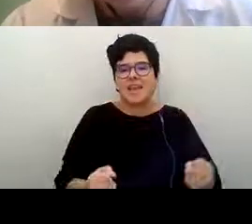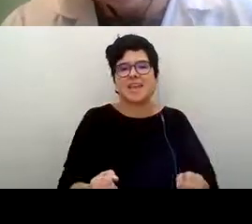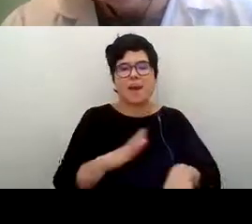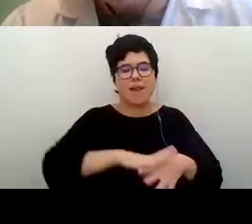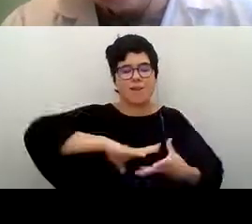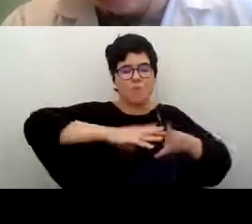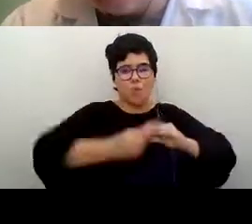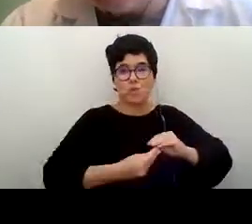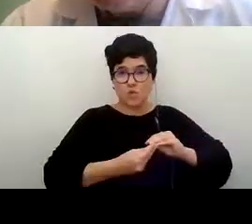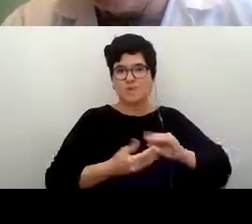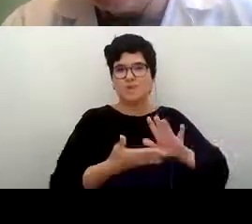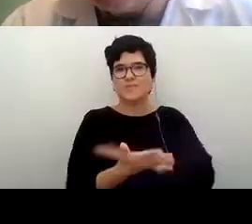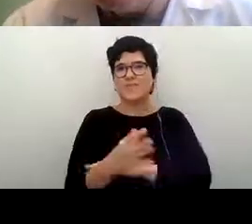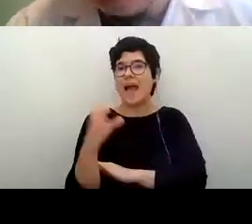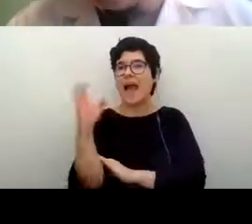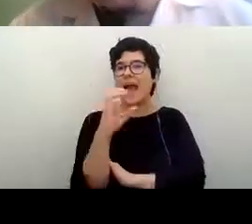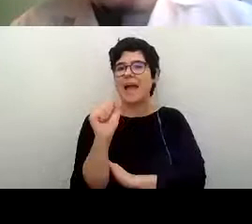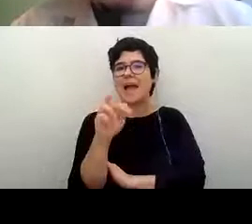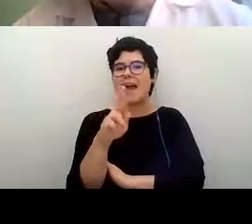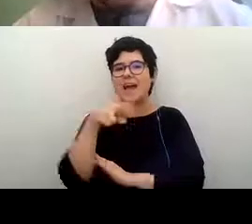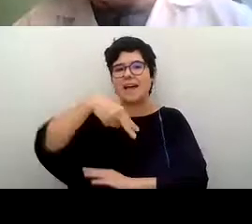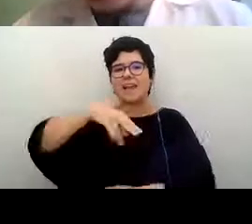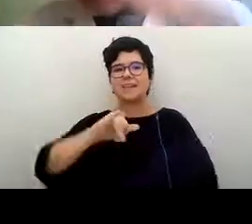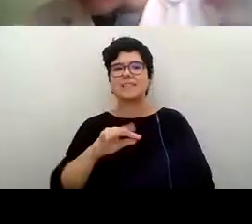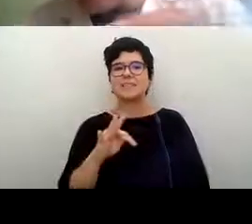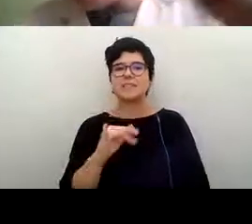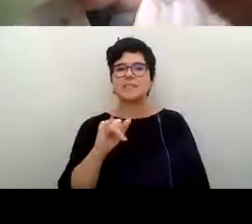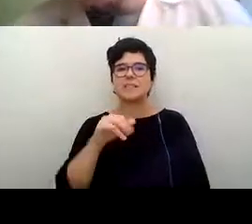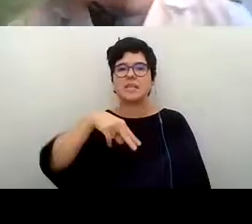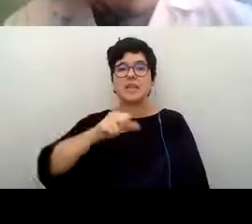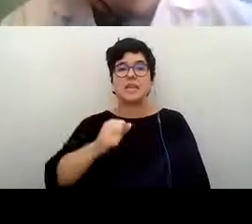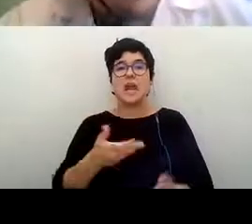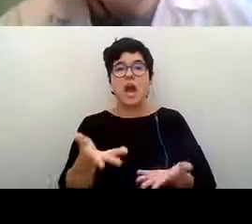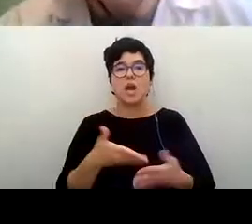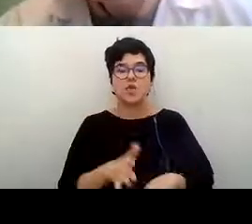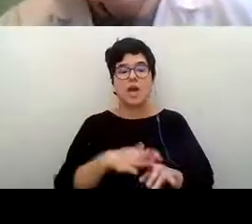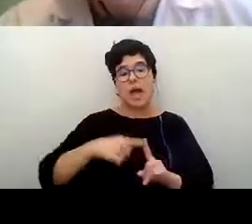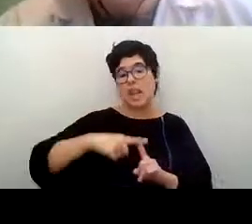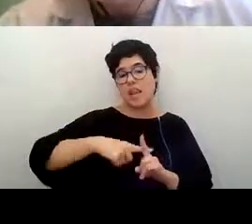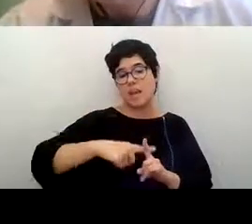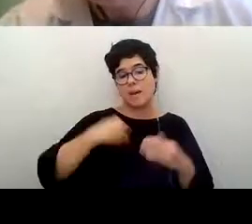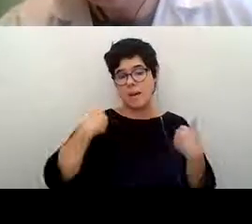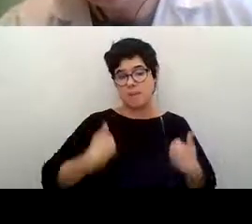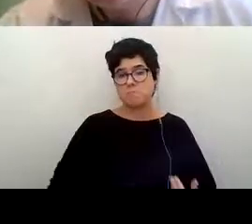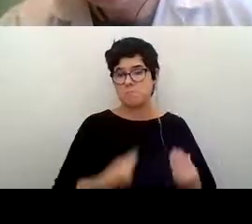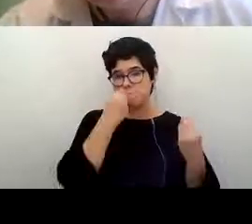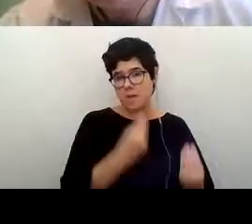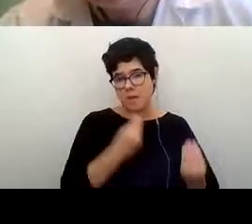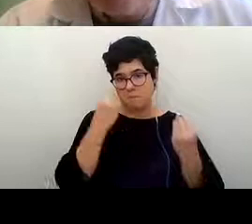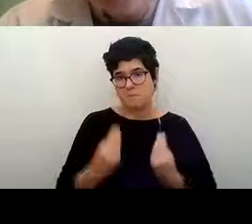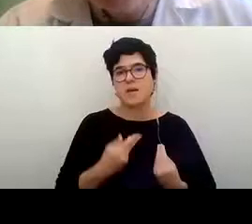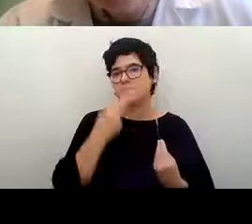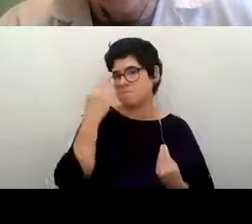interesa especialmente tenerla a un nivel adecuado a nivel corporal. Y después